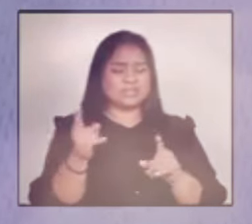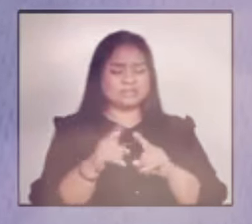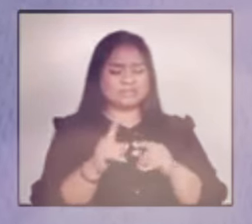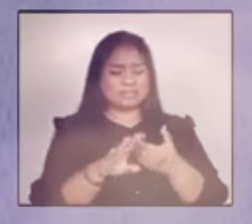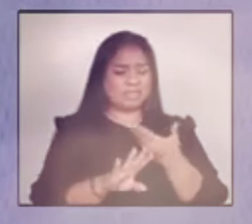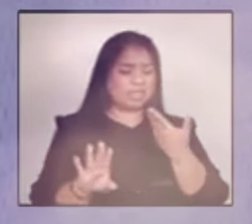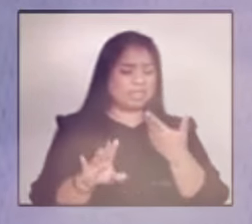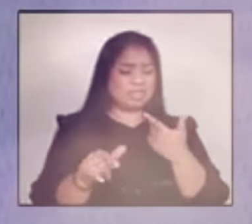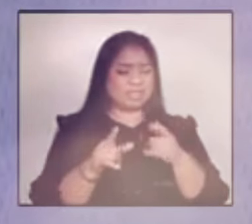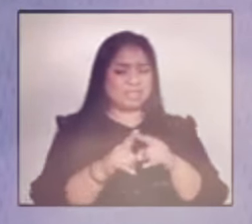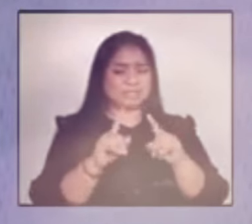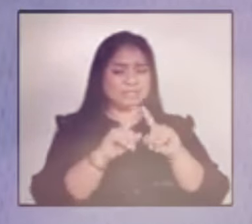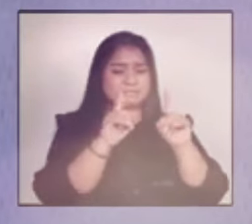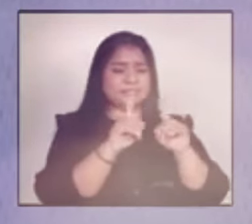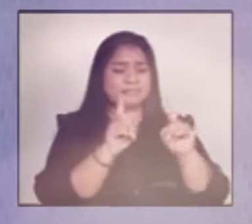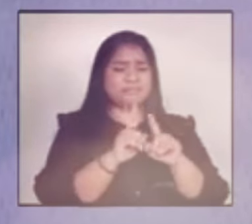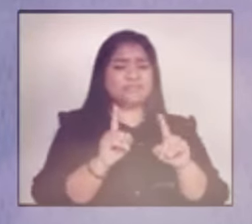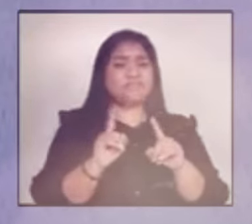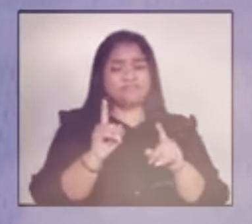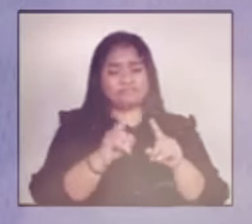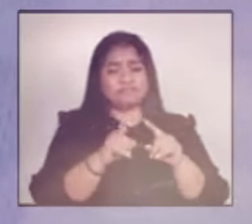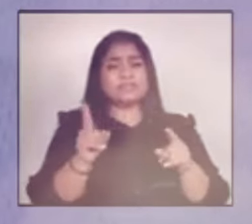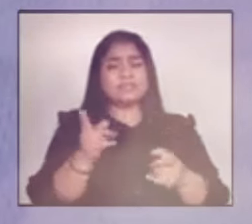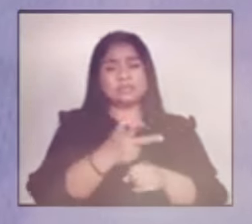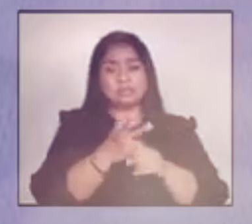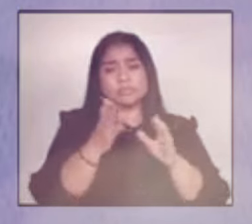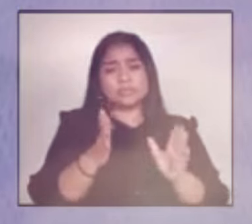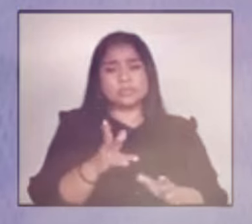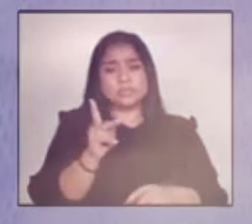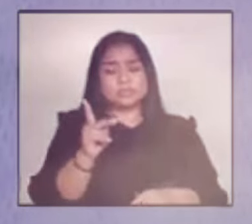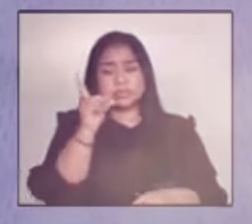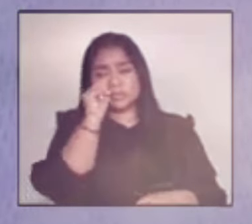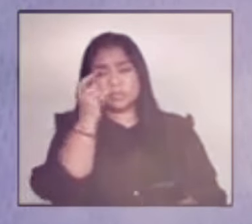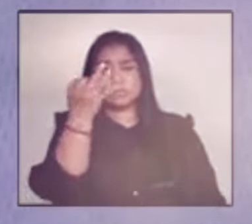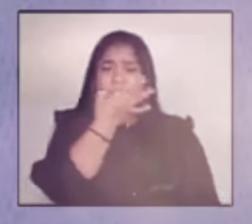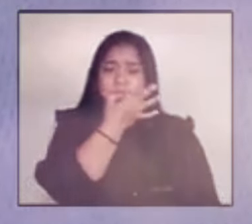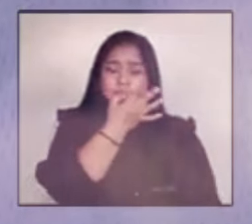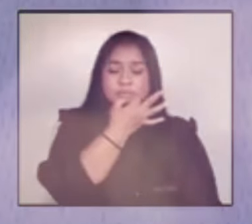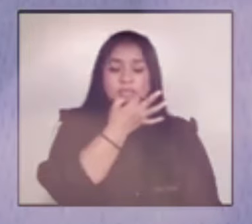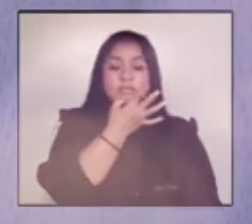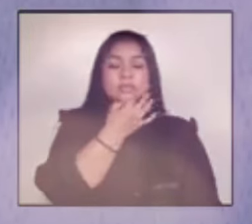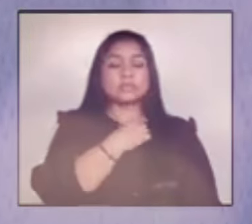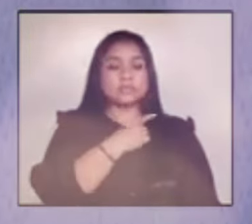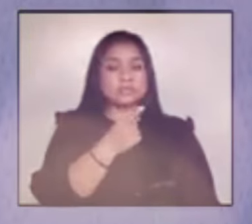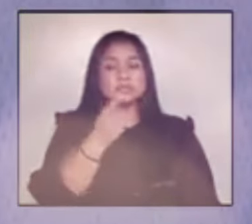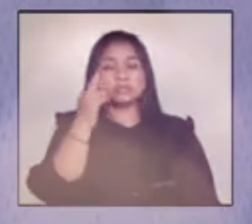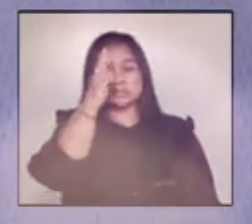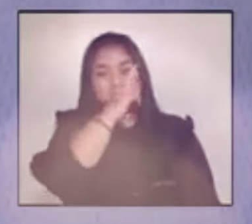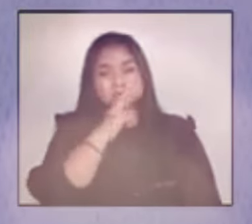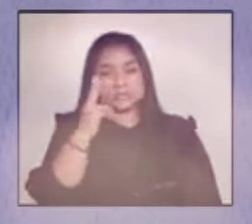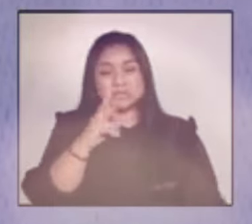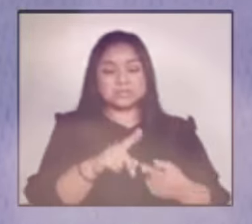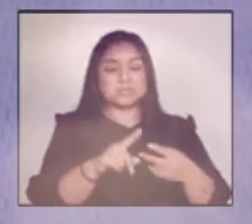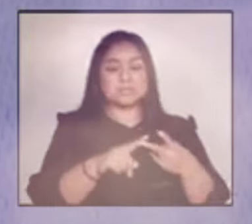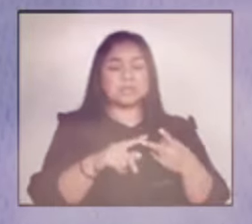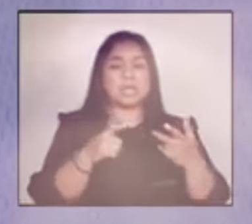que levantan diferencias entre los guatemaltecos y las guatemaltecas, sea por raza, sea por